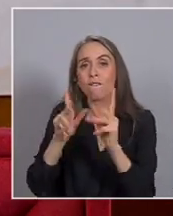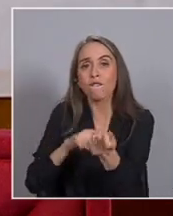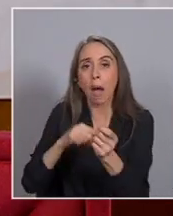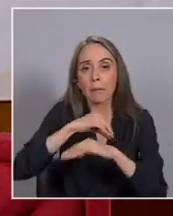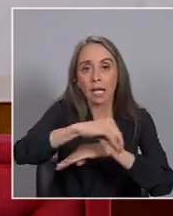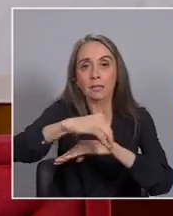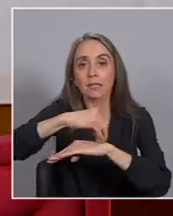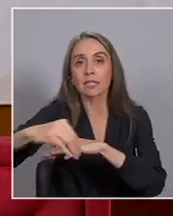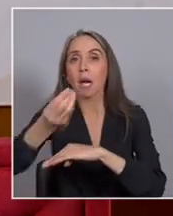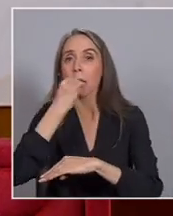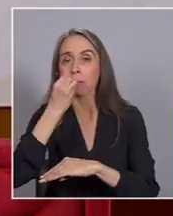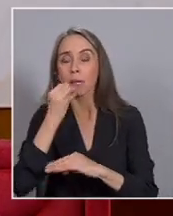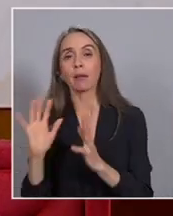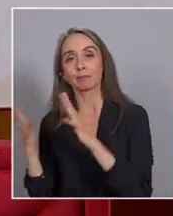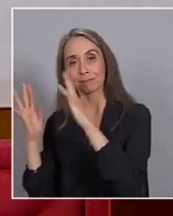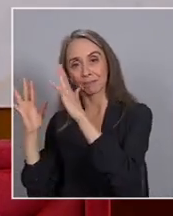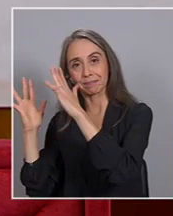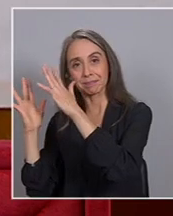Ahora,